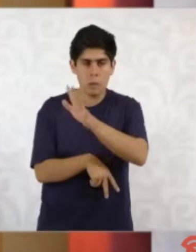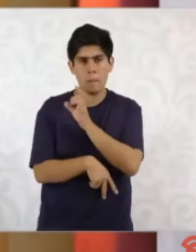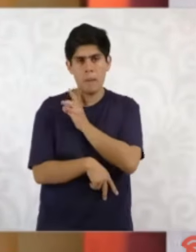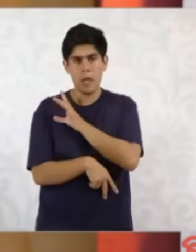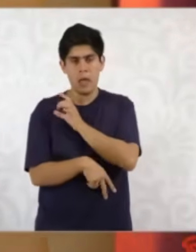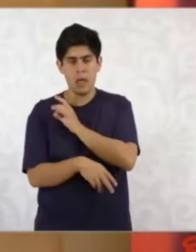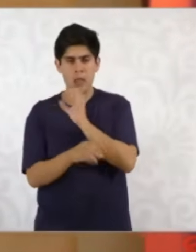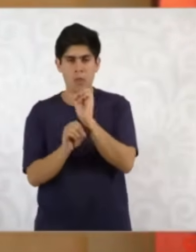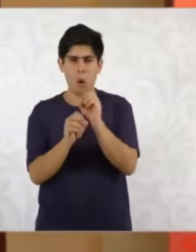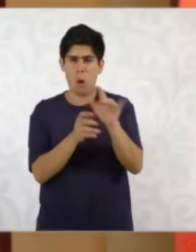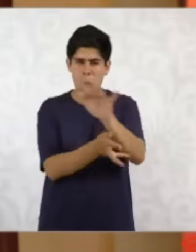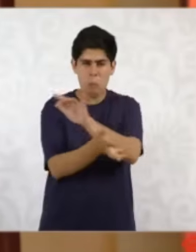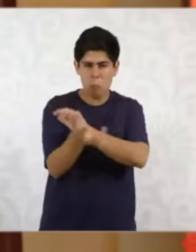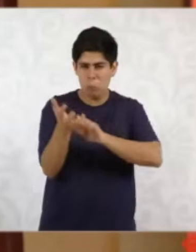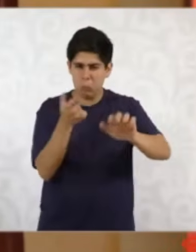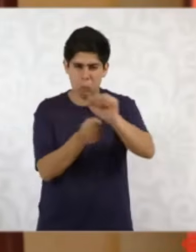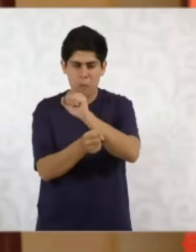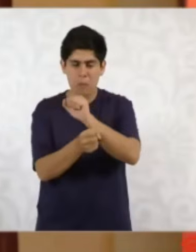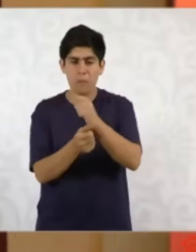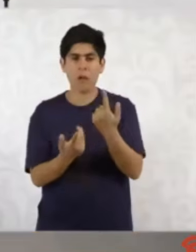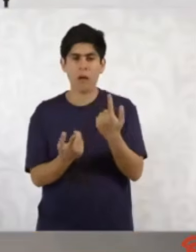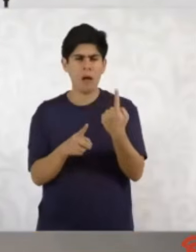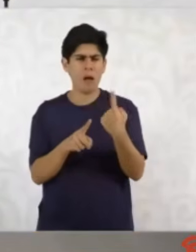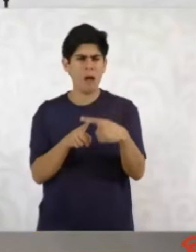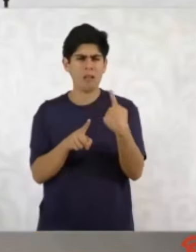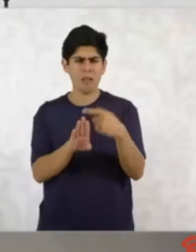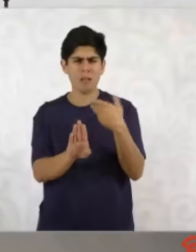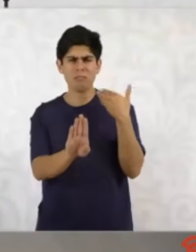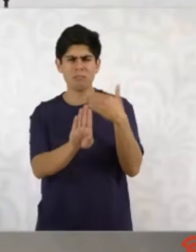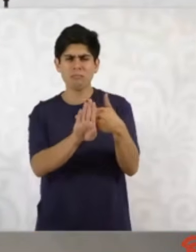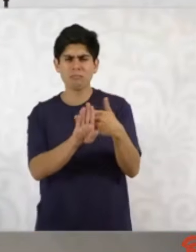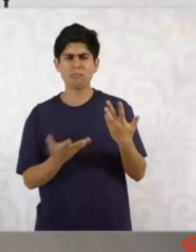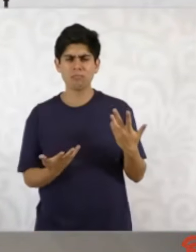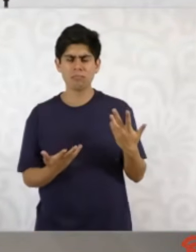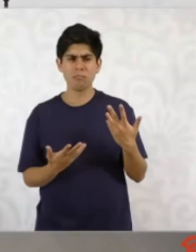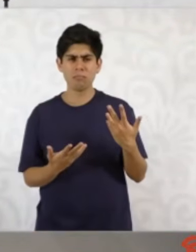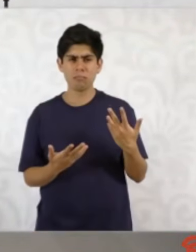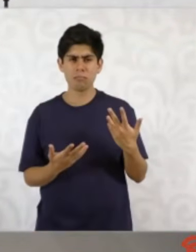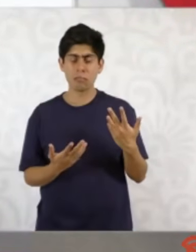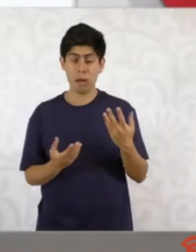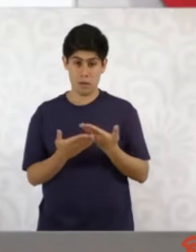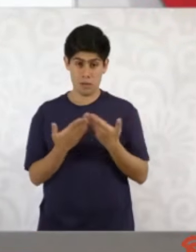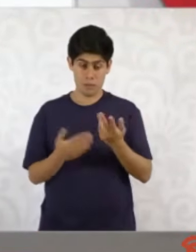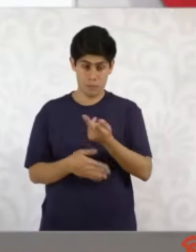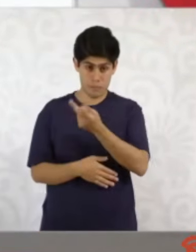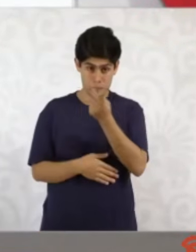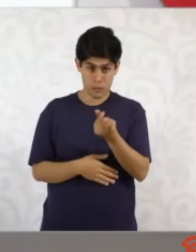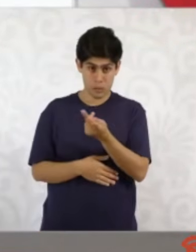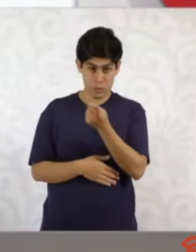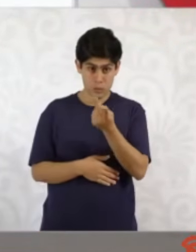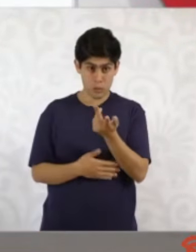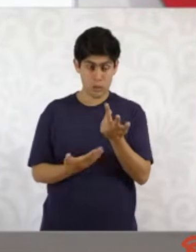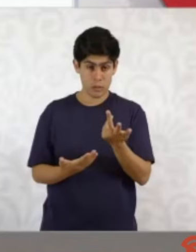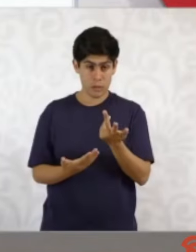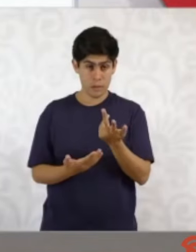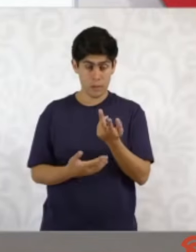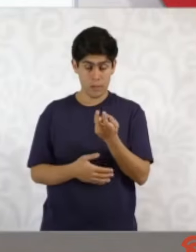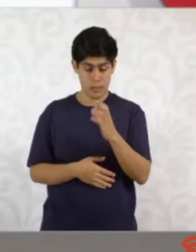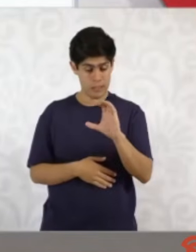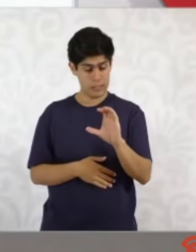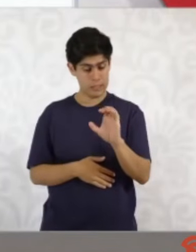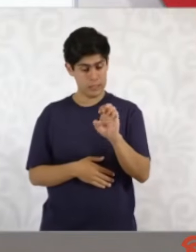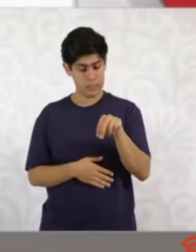¿a quién le afecta? Y la pregunta ¿es censura que los medios de comunicación, antes de difundir